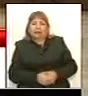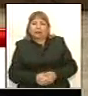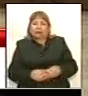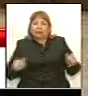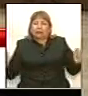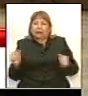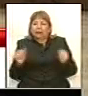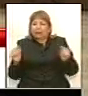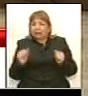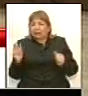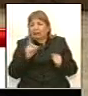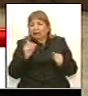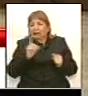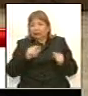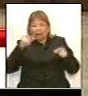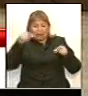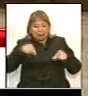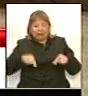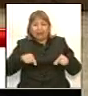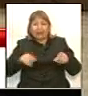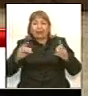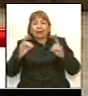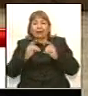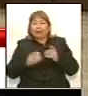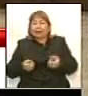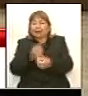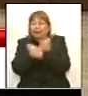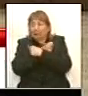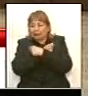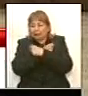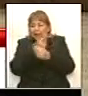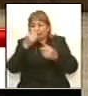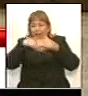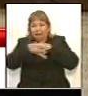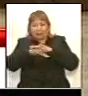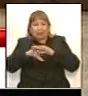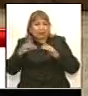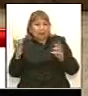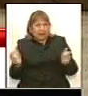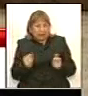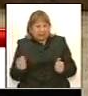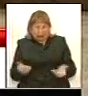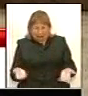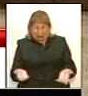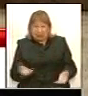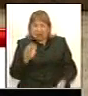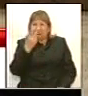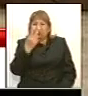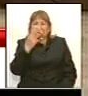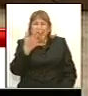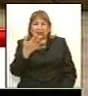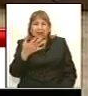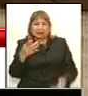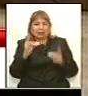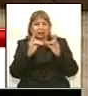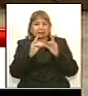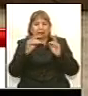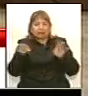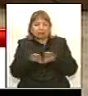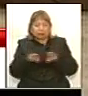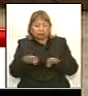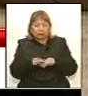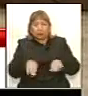friaje, no, es en ese momento que necesitan las frazadas, no para guardar, para el friaje, 25 camas arriba y la gente en el